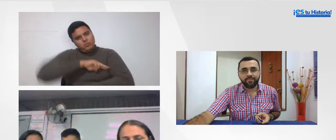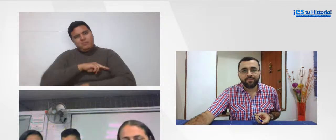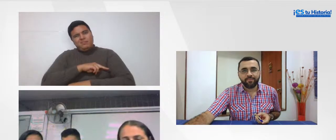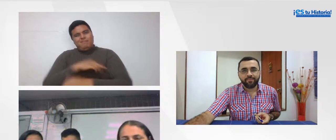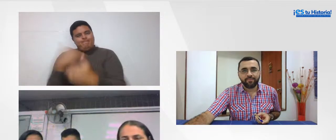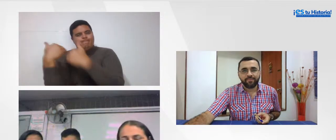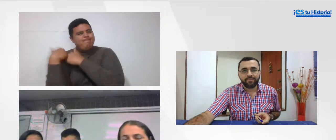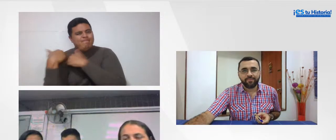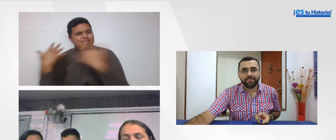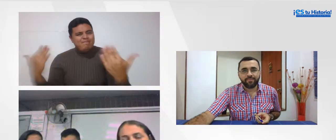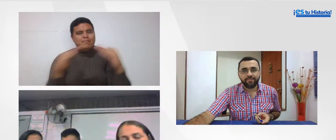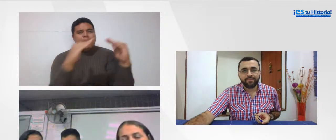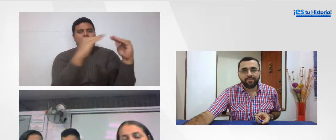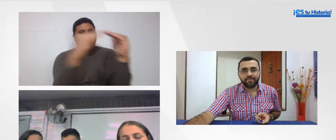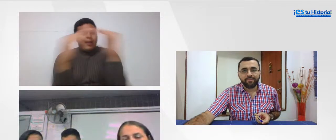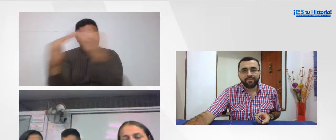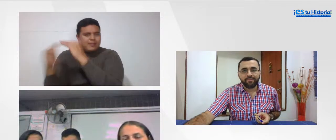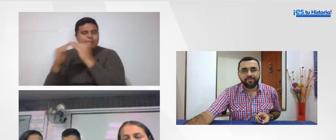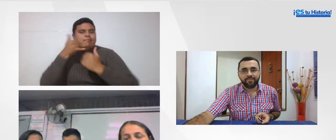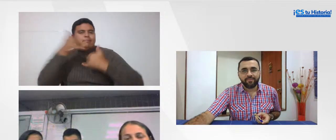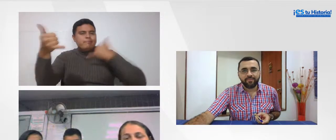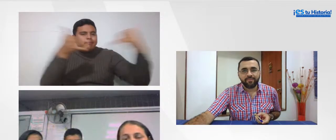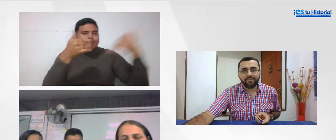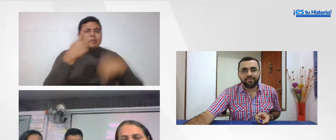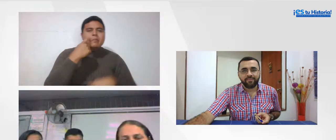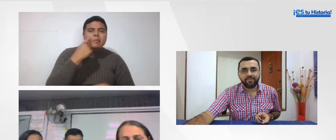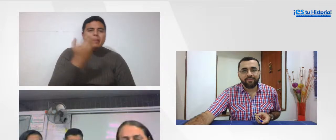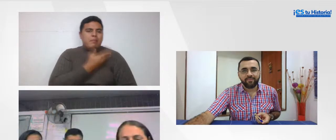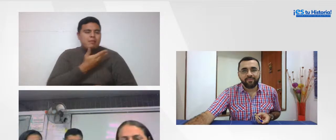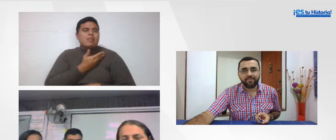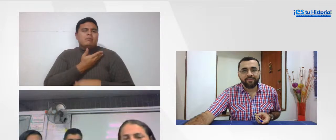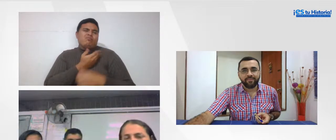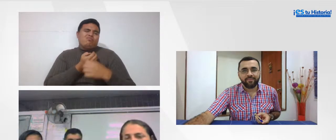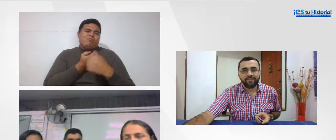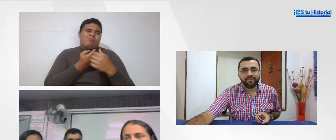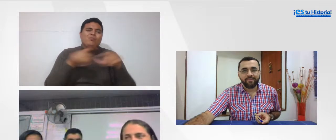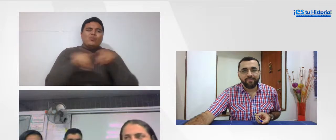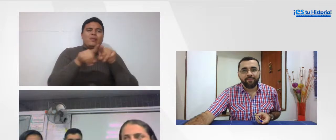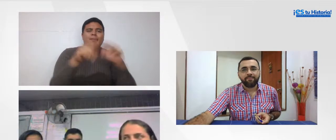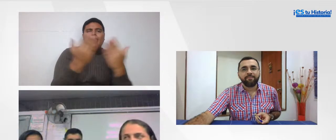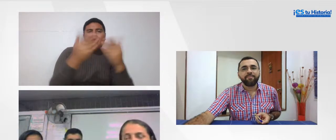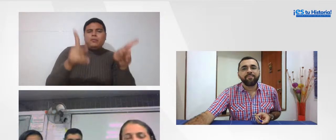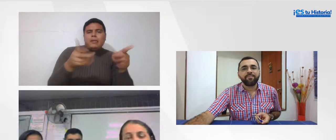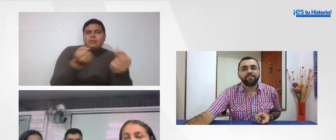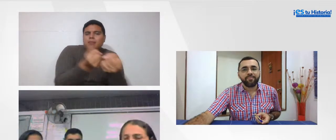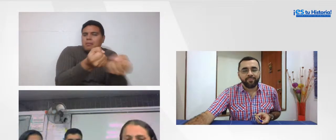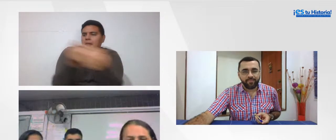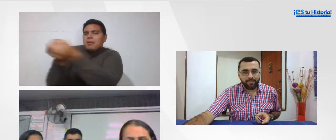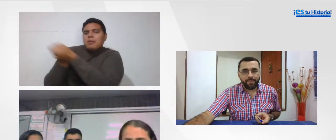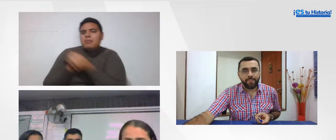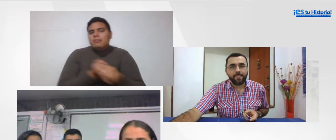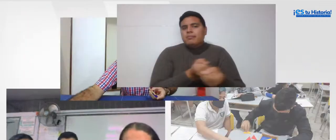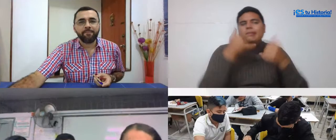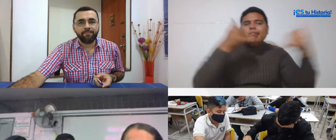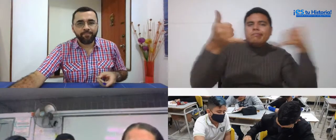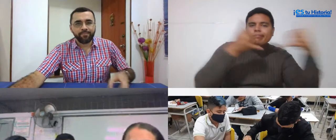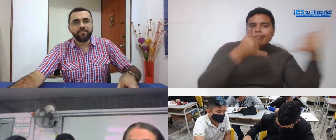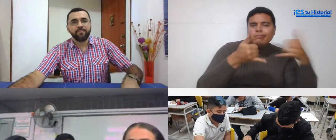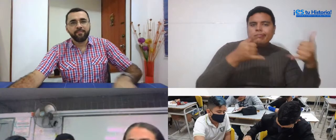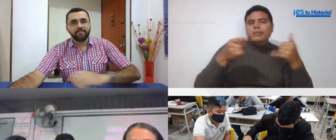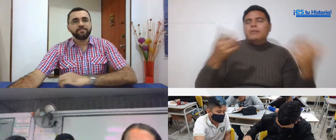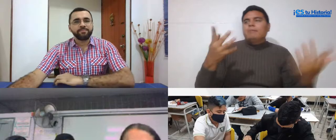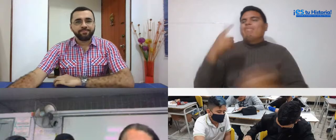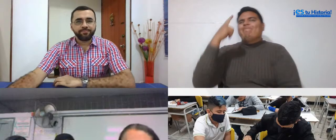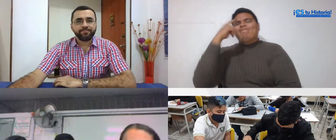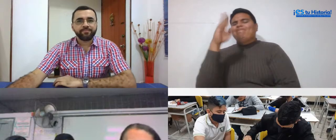los estudiantes desde casa, nos comunicamos con los padres de familia, pero teníamos la inquietud, ¿qué íbamos a hacer con Emanuel? Una persona de baja visión, en ese